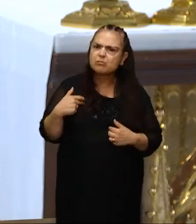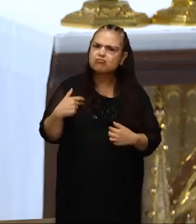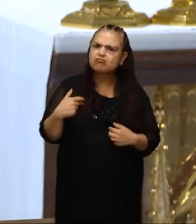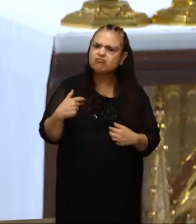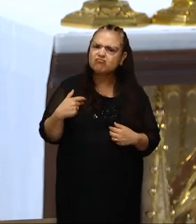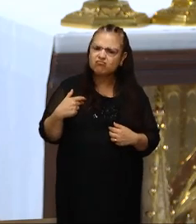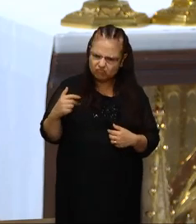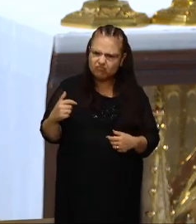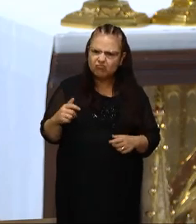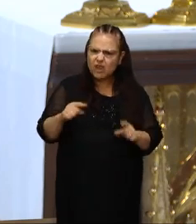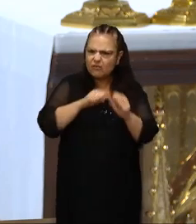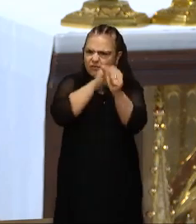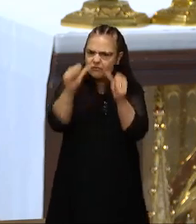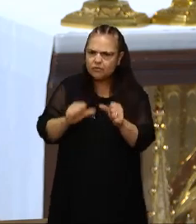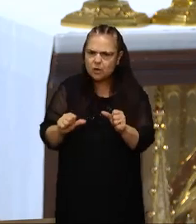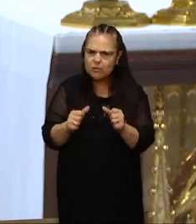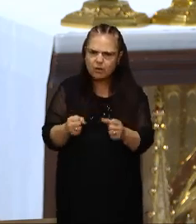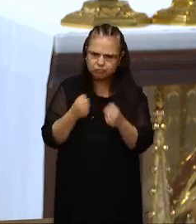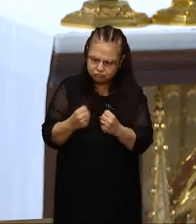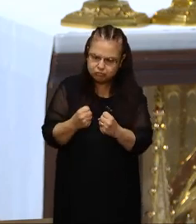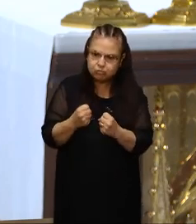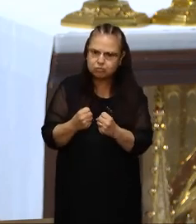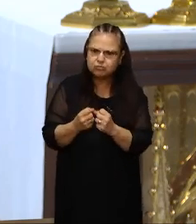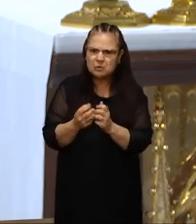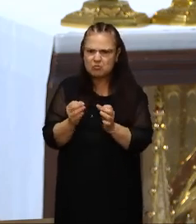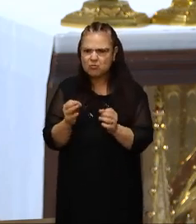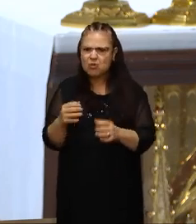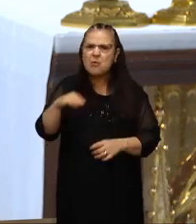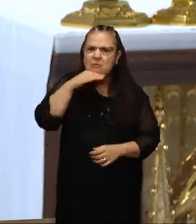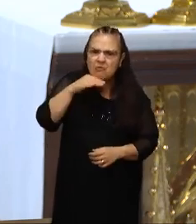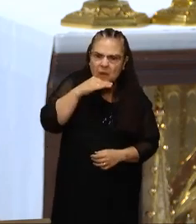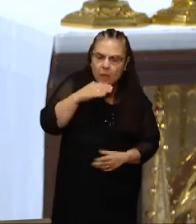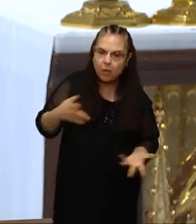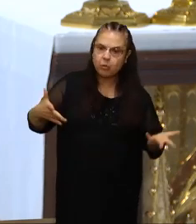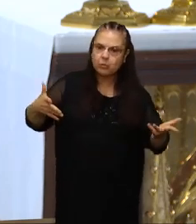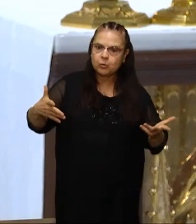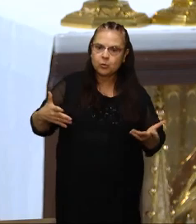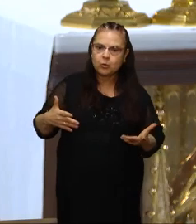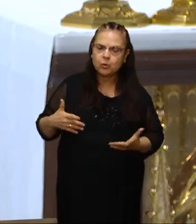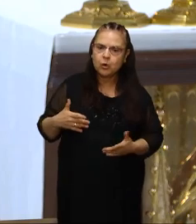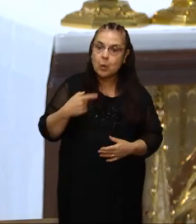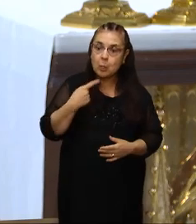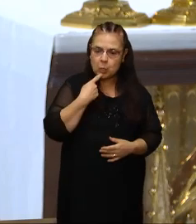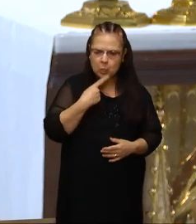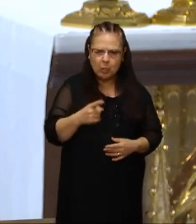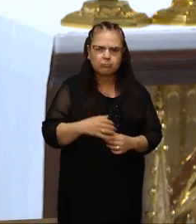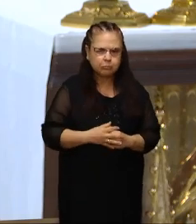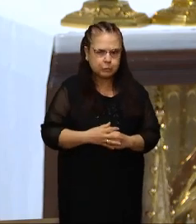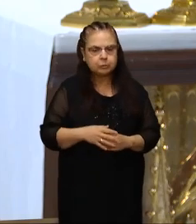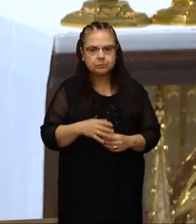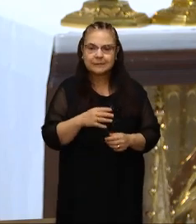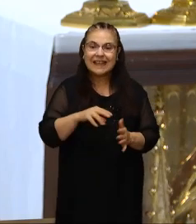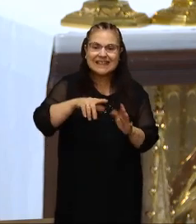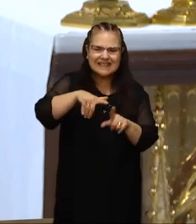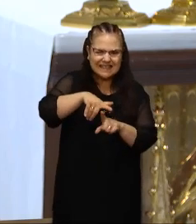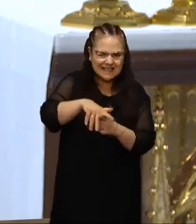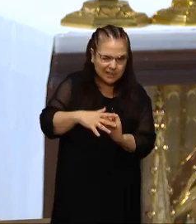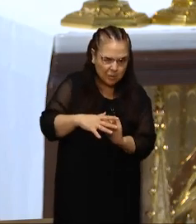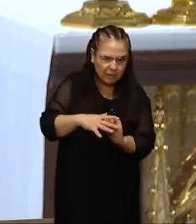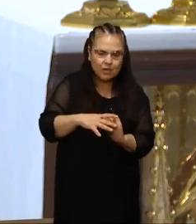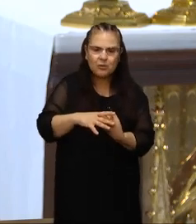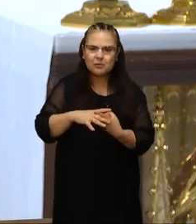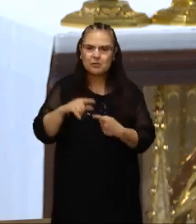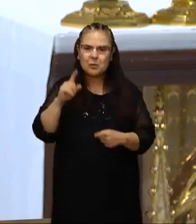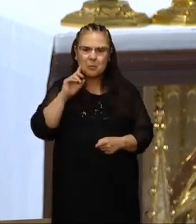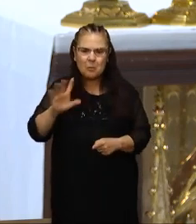casi violenta, muy contrariado, muy enfadado, se pone ante una situación que, aunque pueda